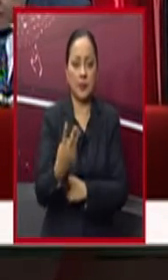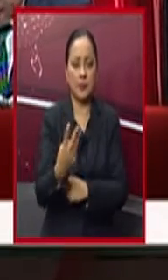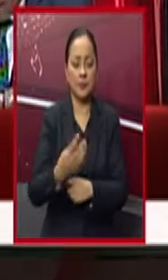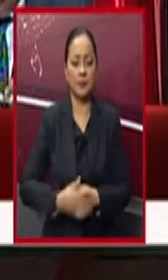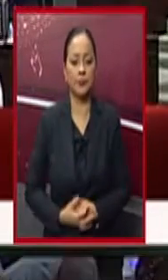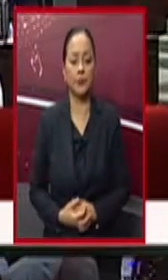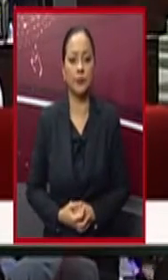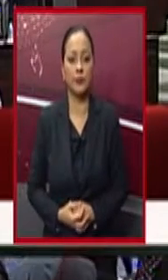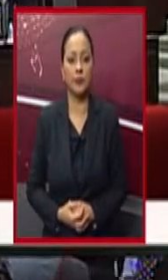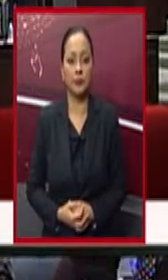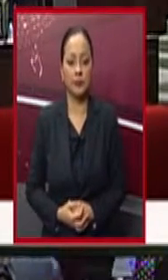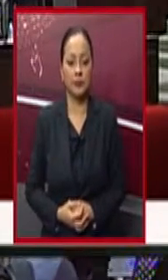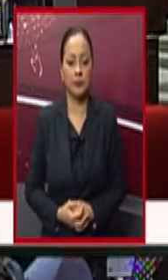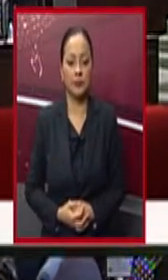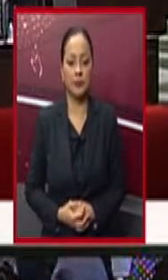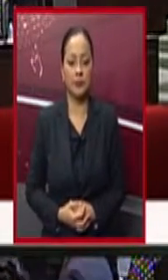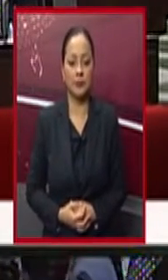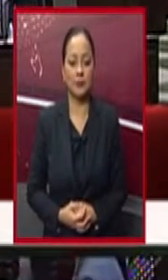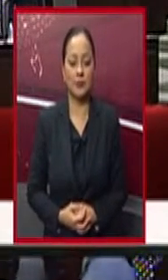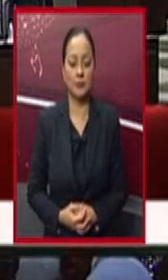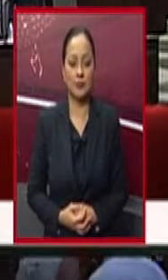legislatura.